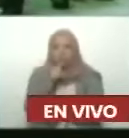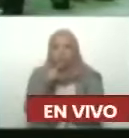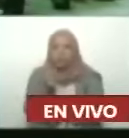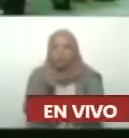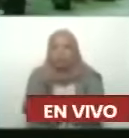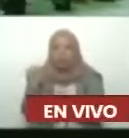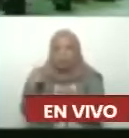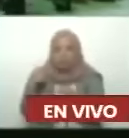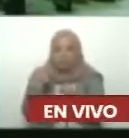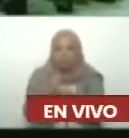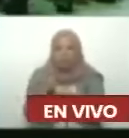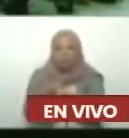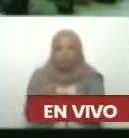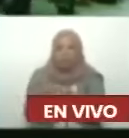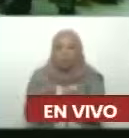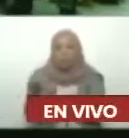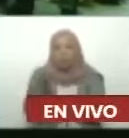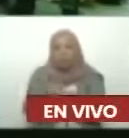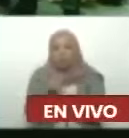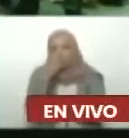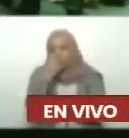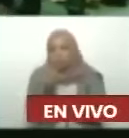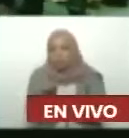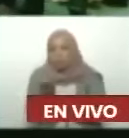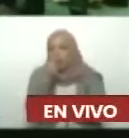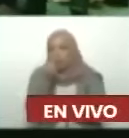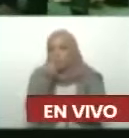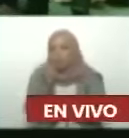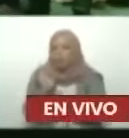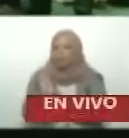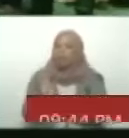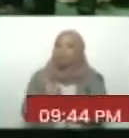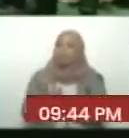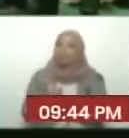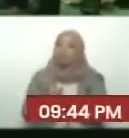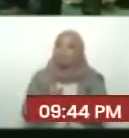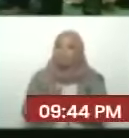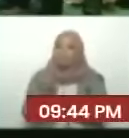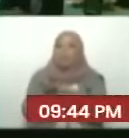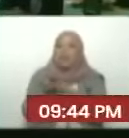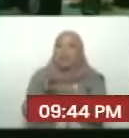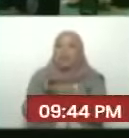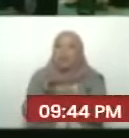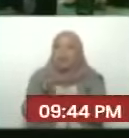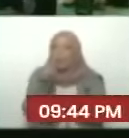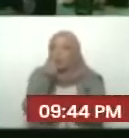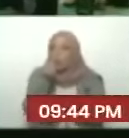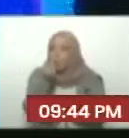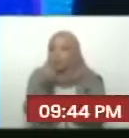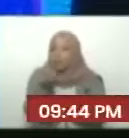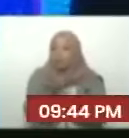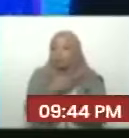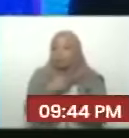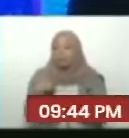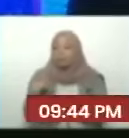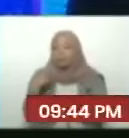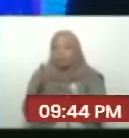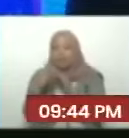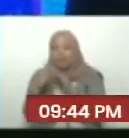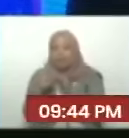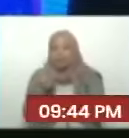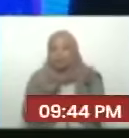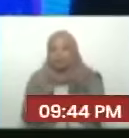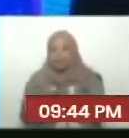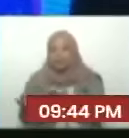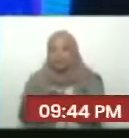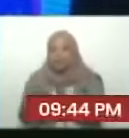tan activo? ¿Ah? No me has vuelto a invitar a un asado. ¿Ah? Cuando quiera, presidente, la casa está abierta.